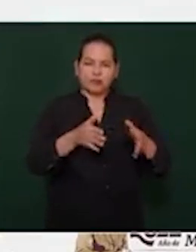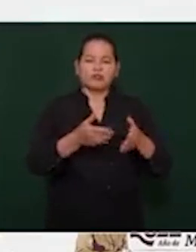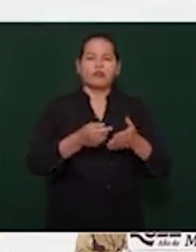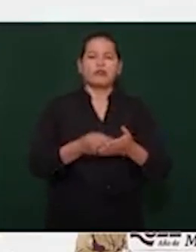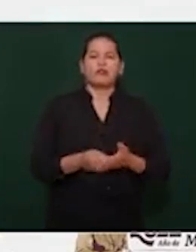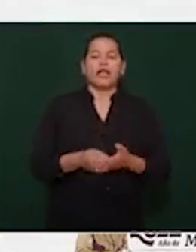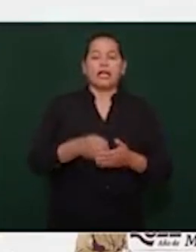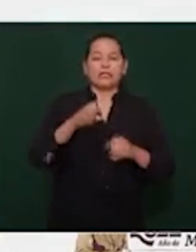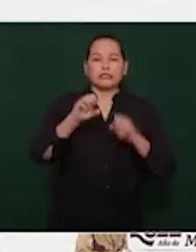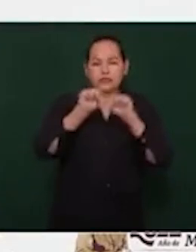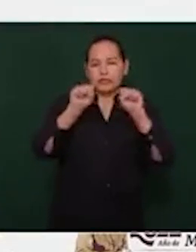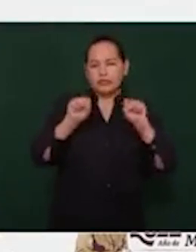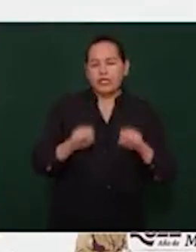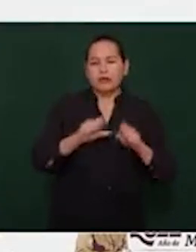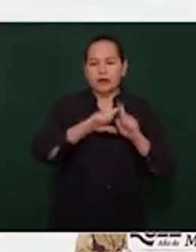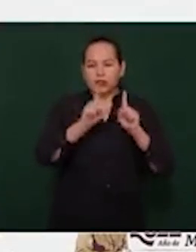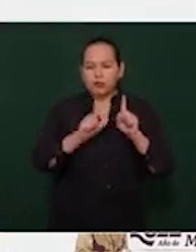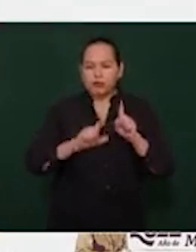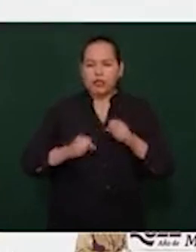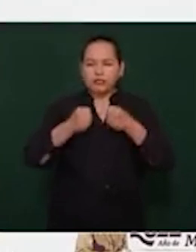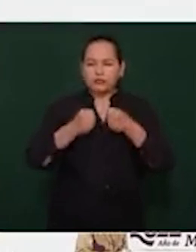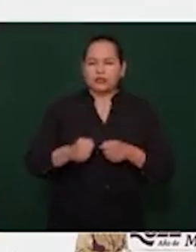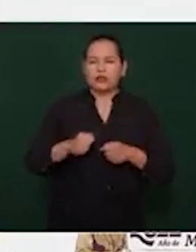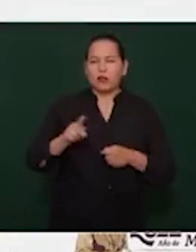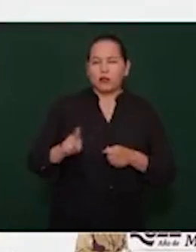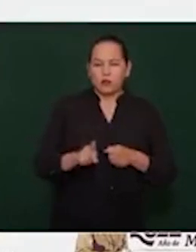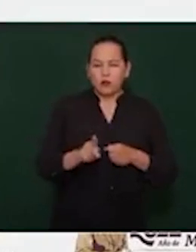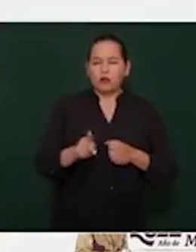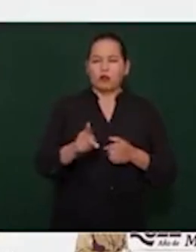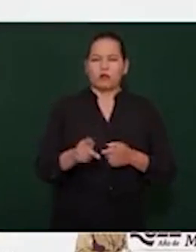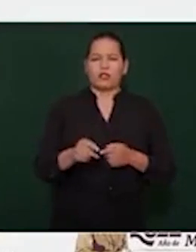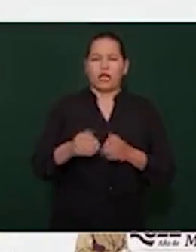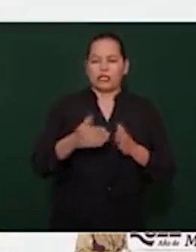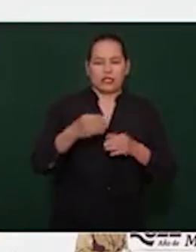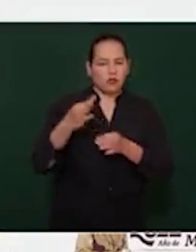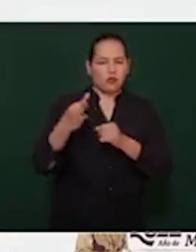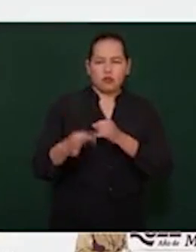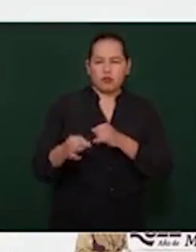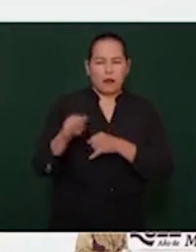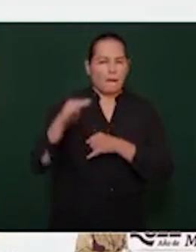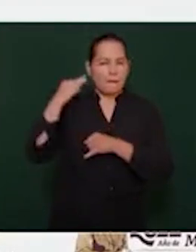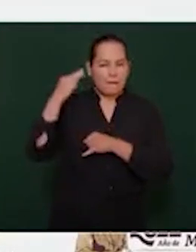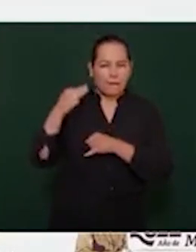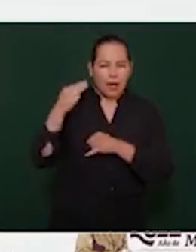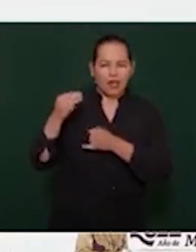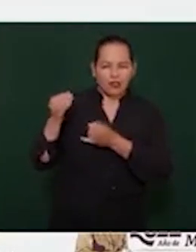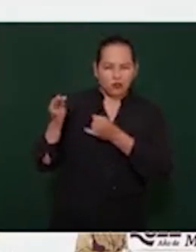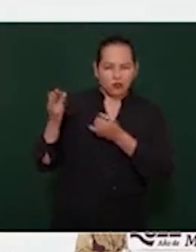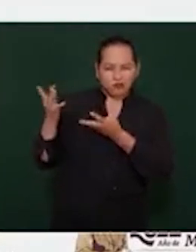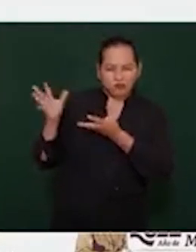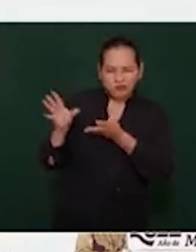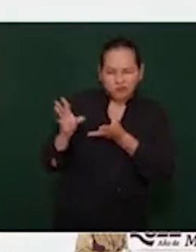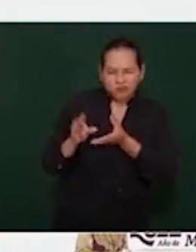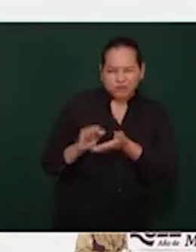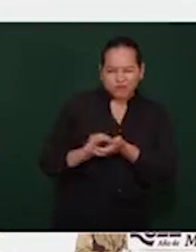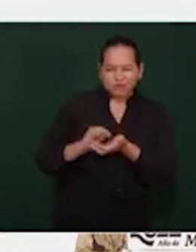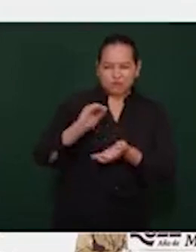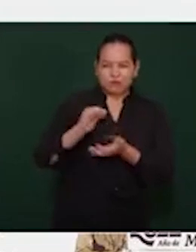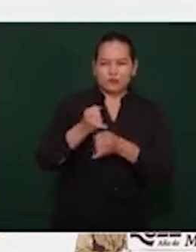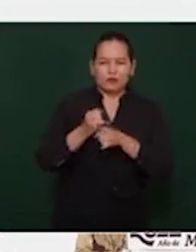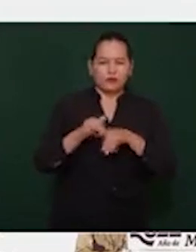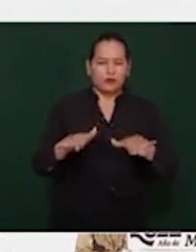de Seguridad Pública hasta marzo, es el último mes que él tiene consolidado. Aquí